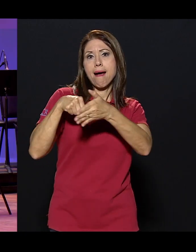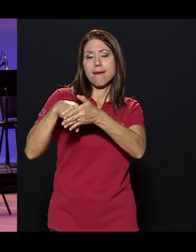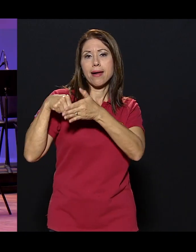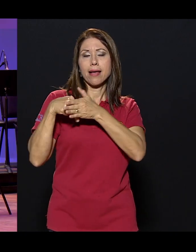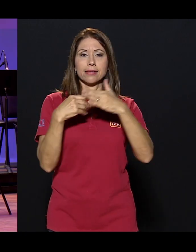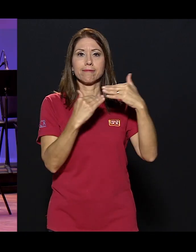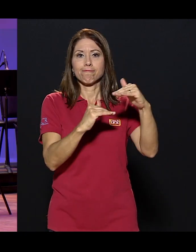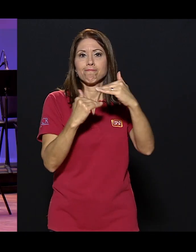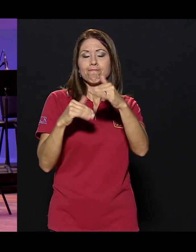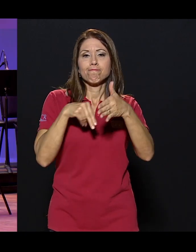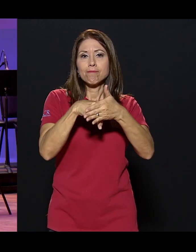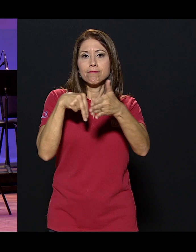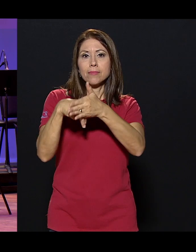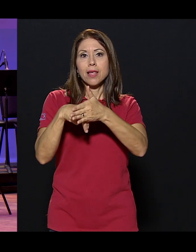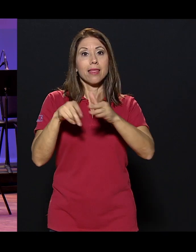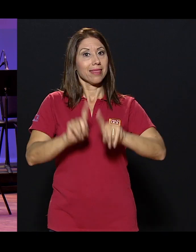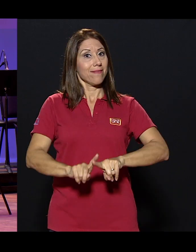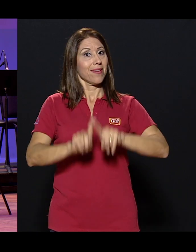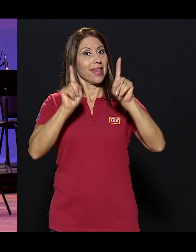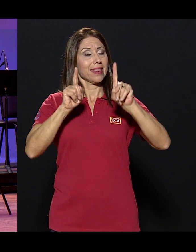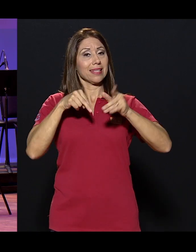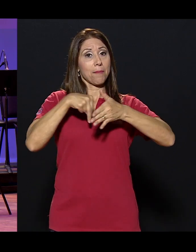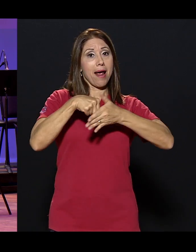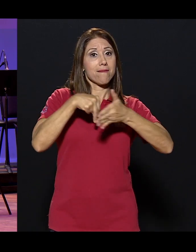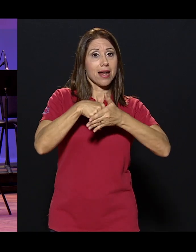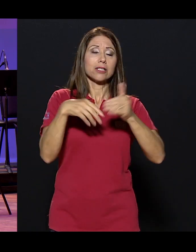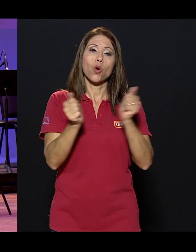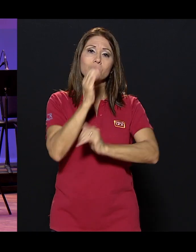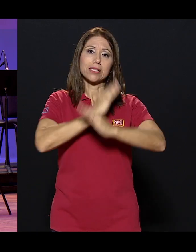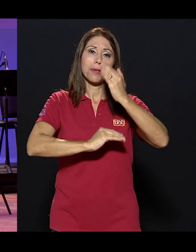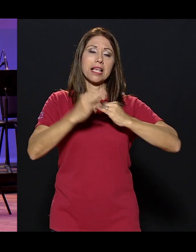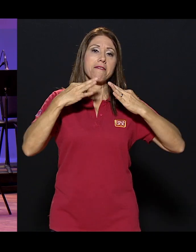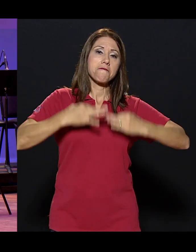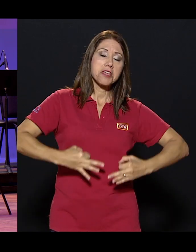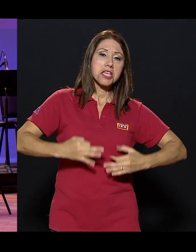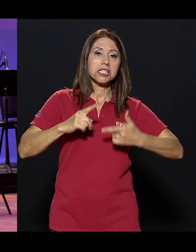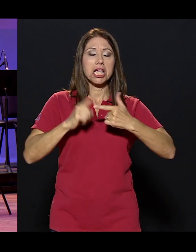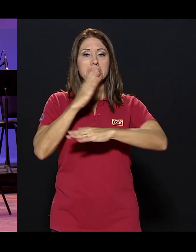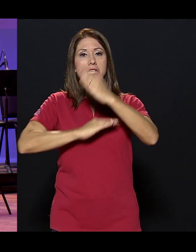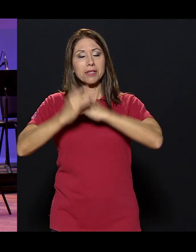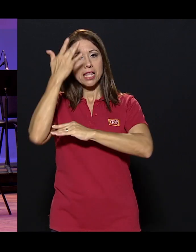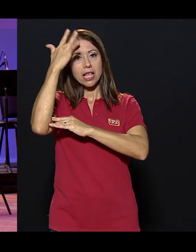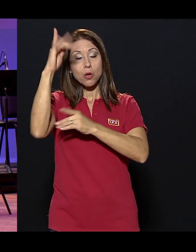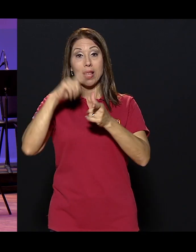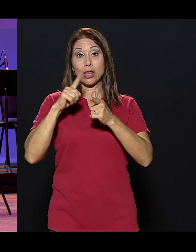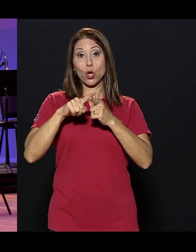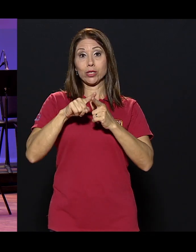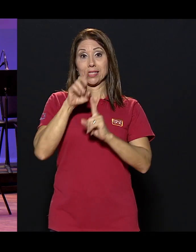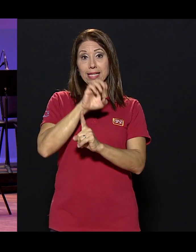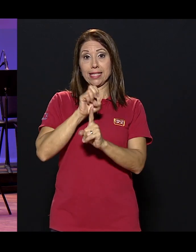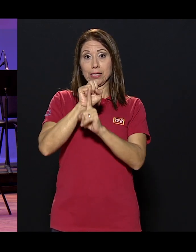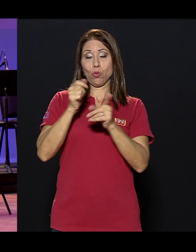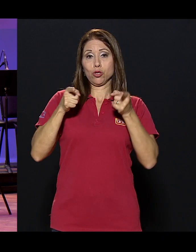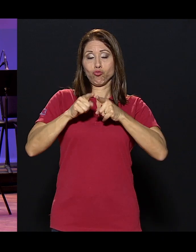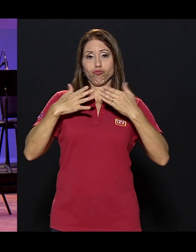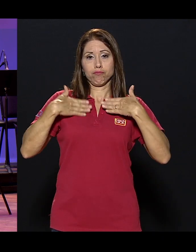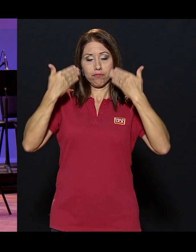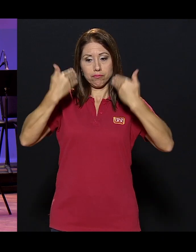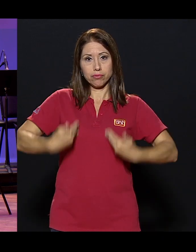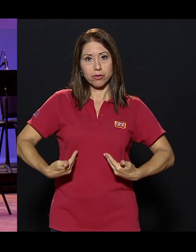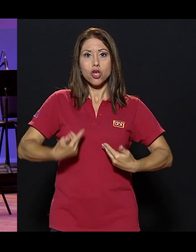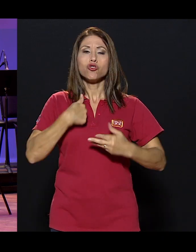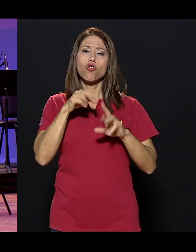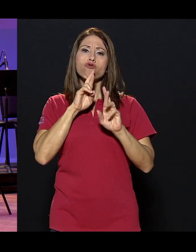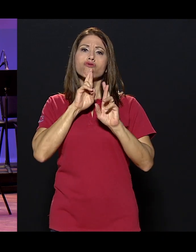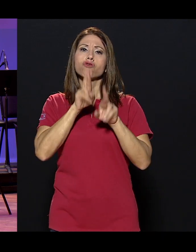son diferentes cuando tenés una discapacidad física que cuando tenés una discapacidad intelectual. Entonces, en mi caso, que yo, por ejemplo, soy un